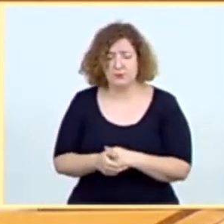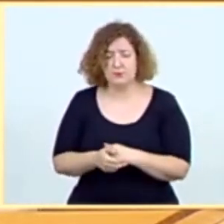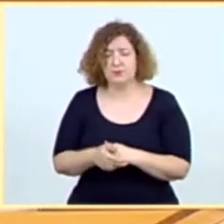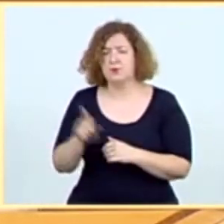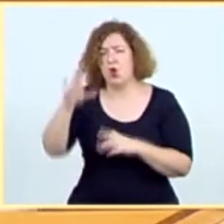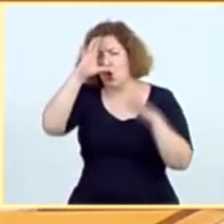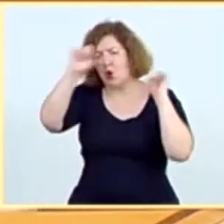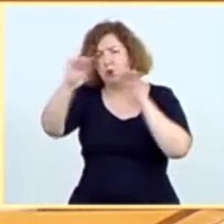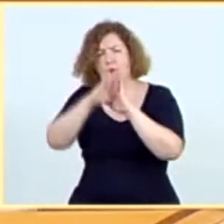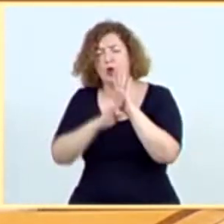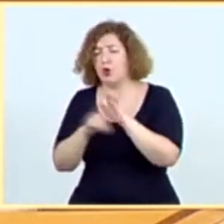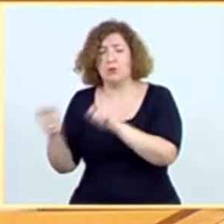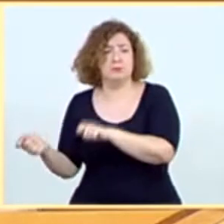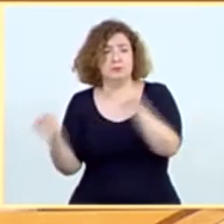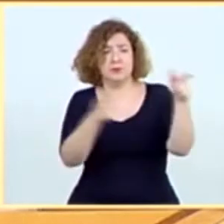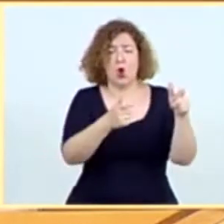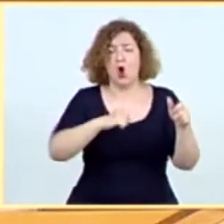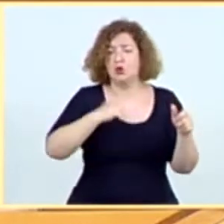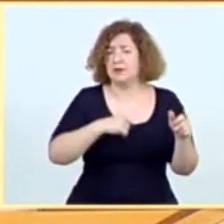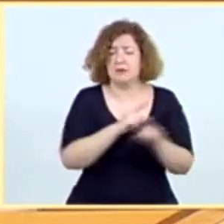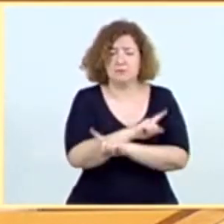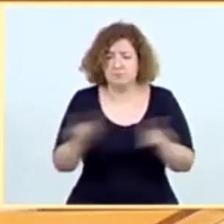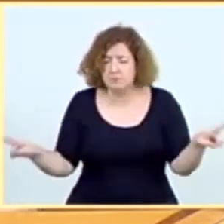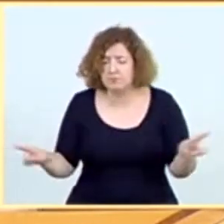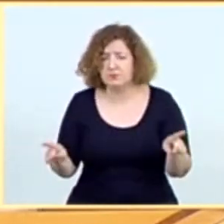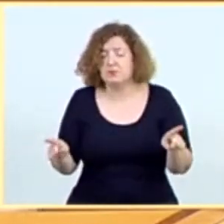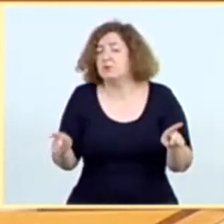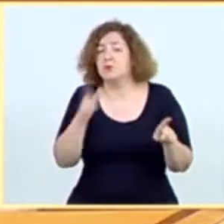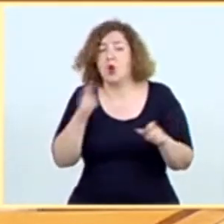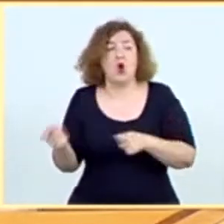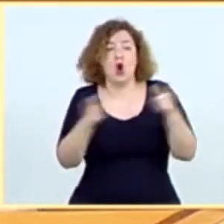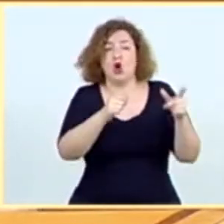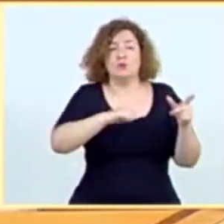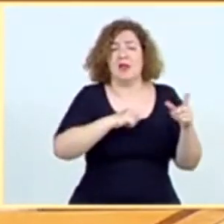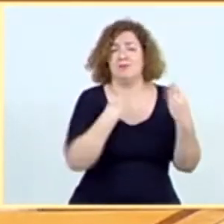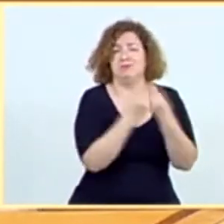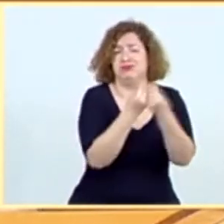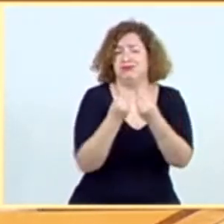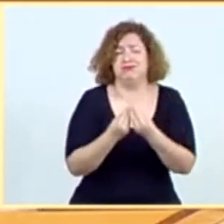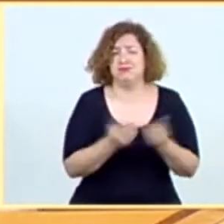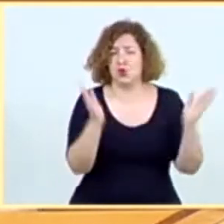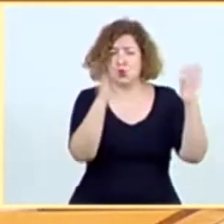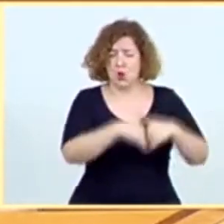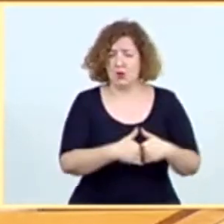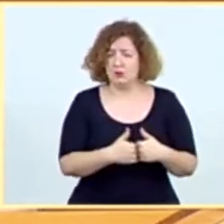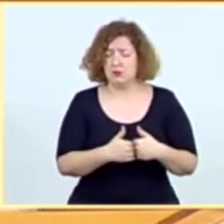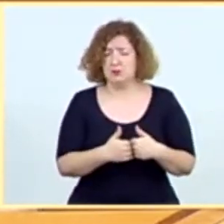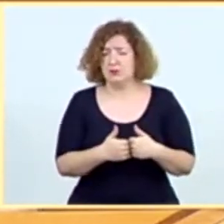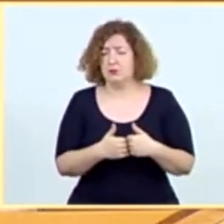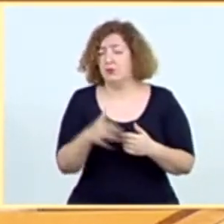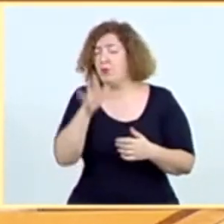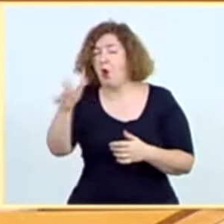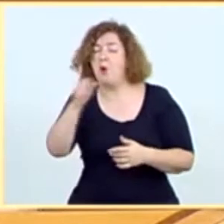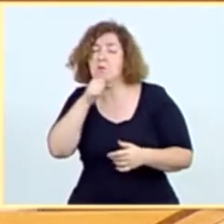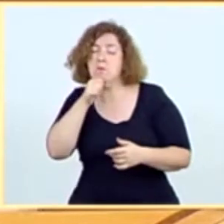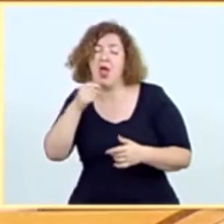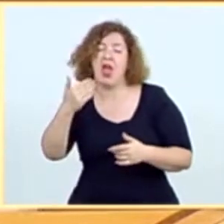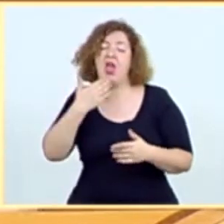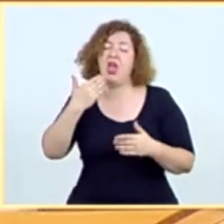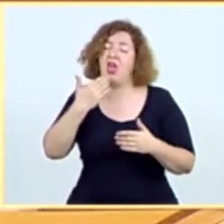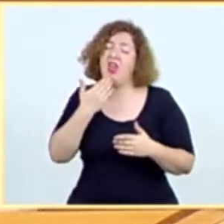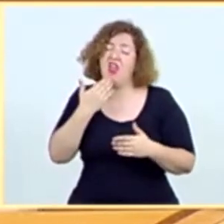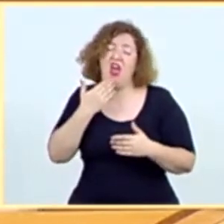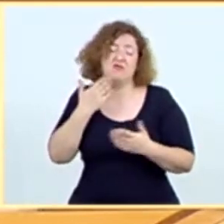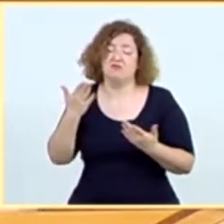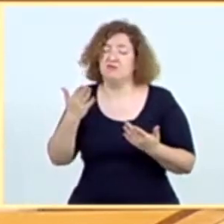ser trasladados a los hospitales, porque allí sencillamente no había sitio para ellos. No podían ser trasladados por su edad y además no había